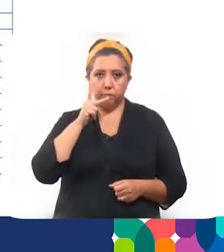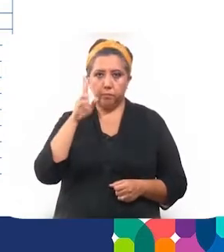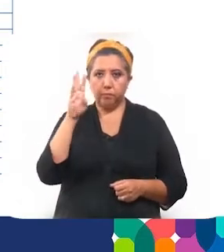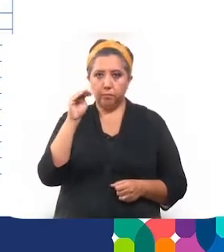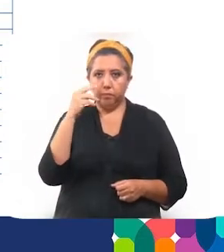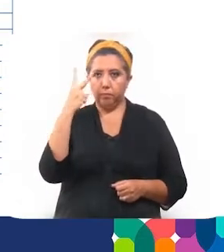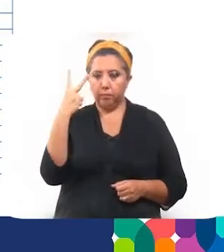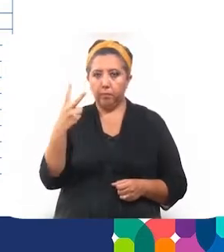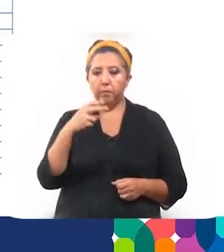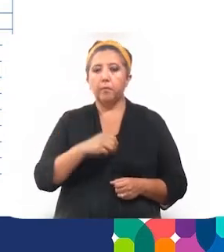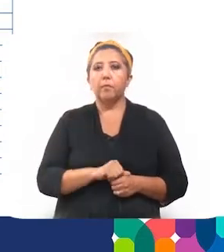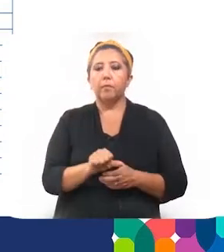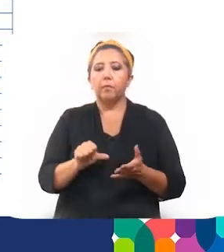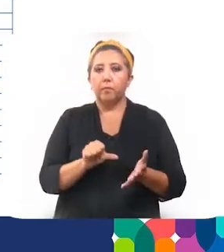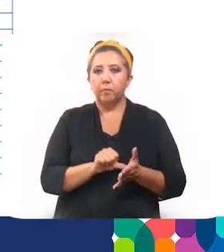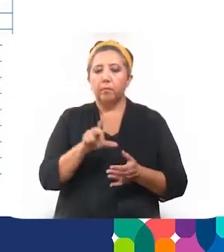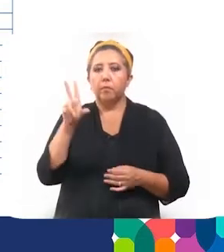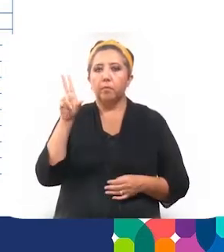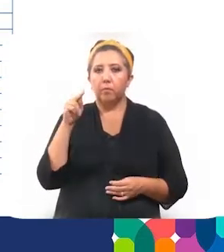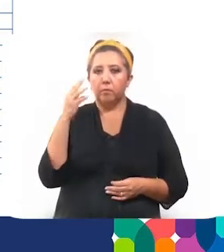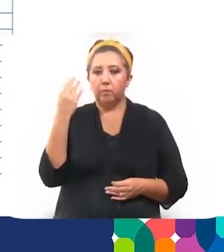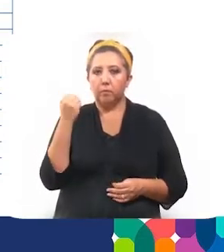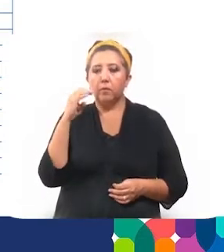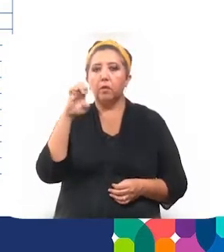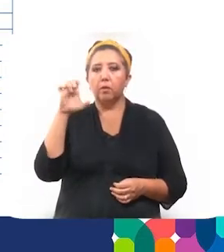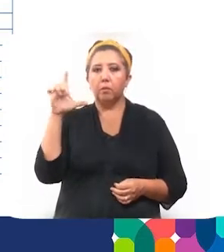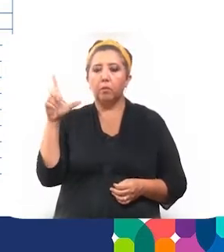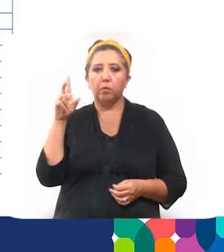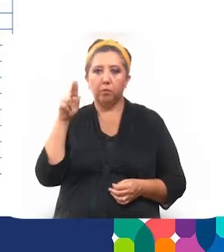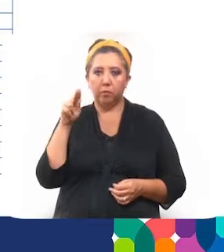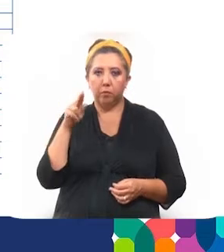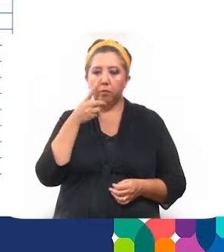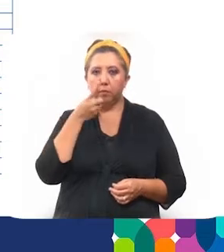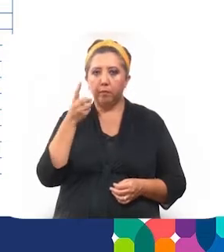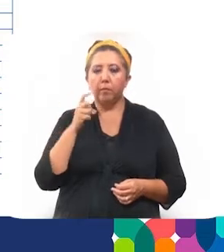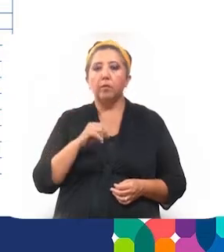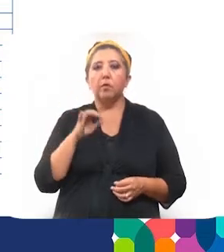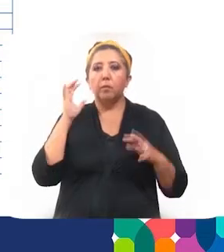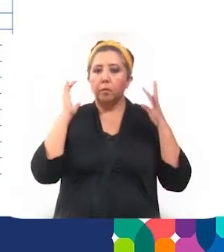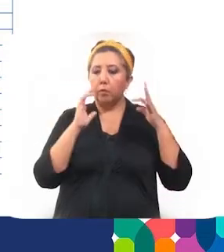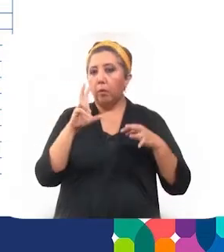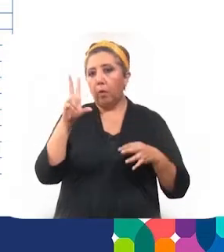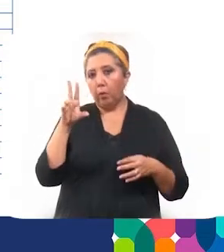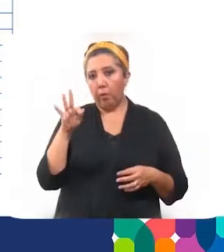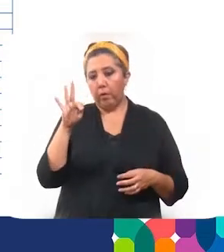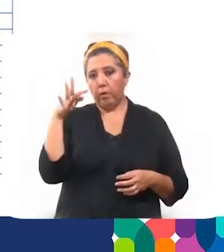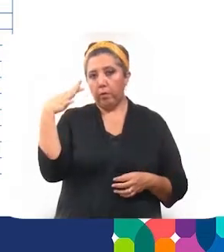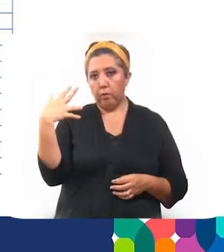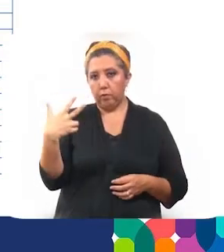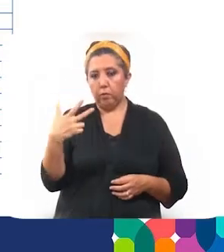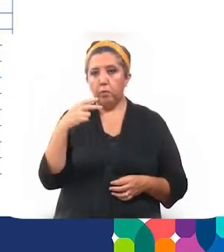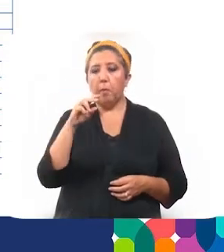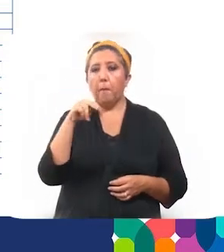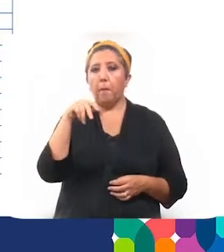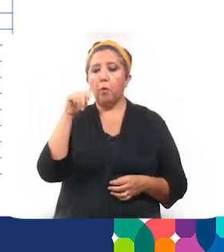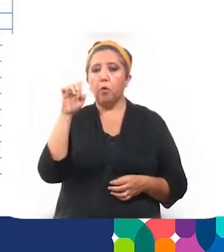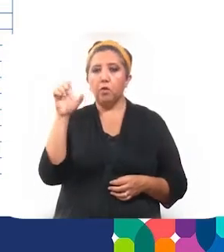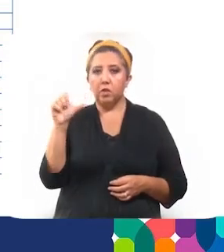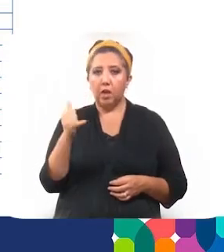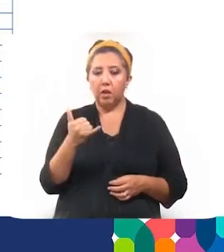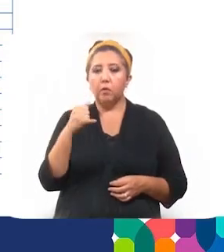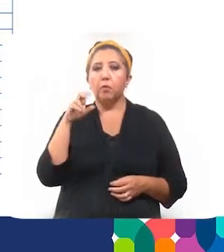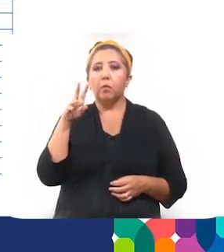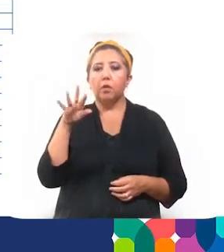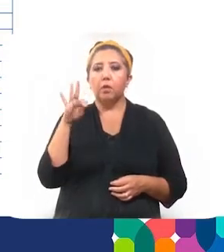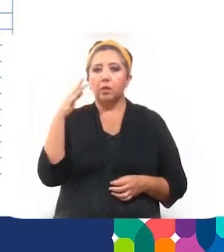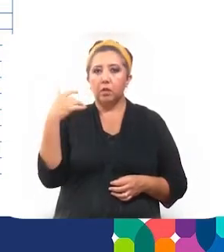con 92, Centro con 89, Ciudad Cauquel 80, Francisco de Montejo 48, Mulsay